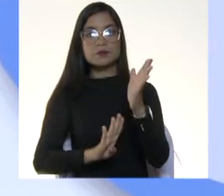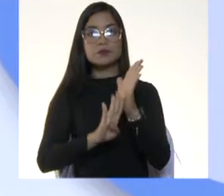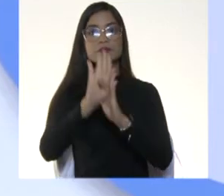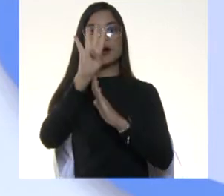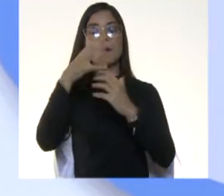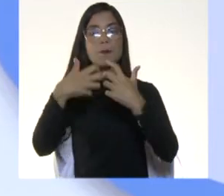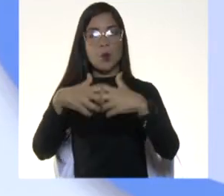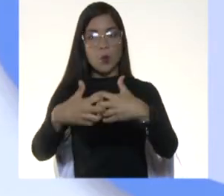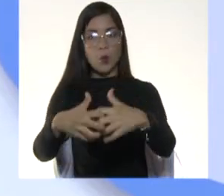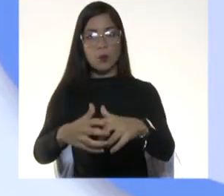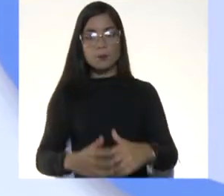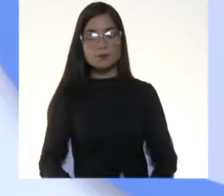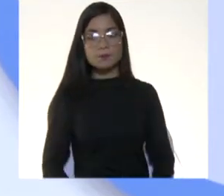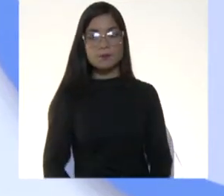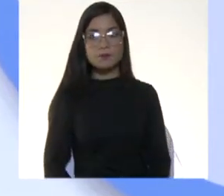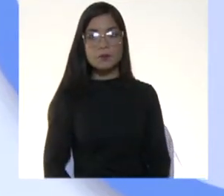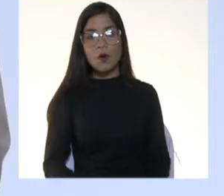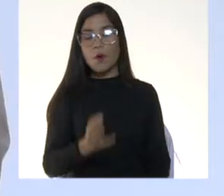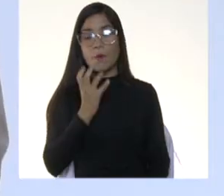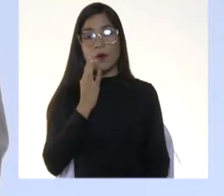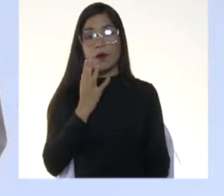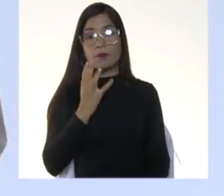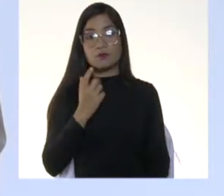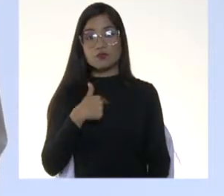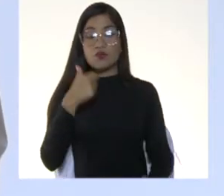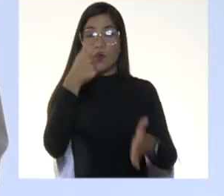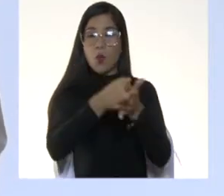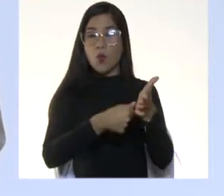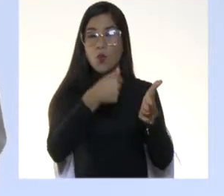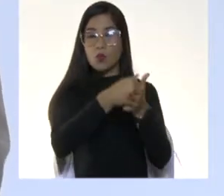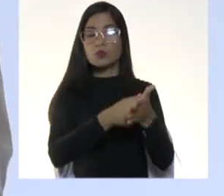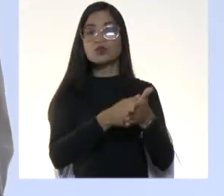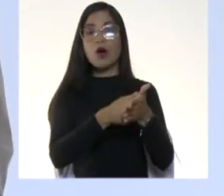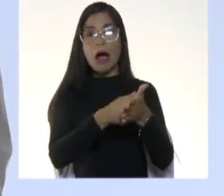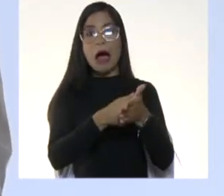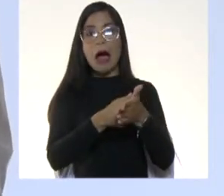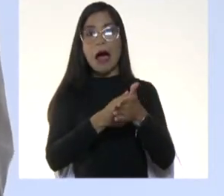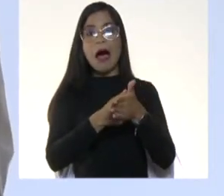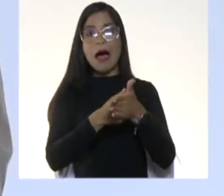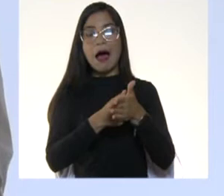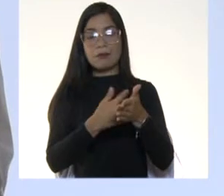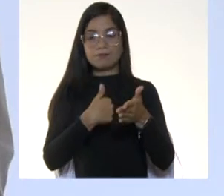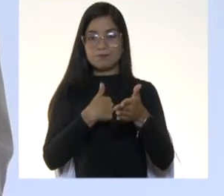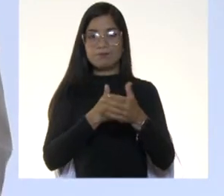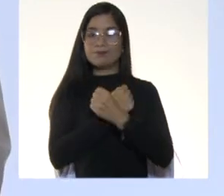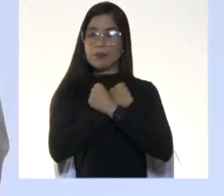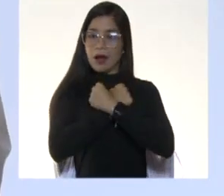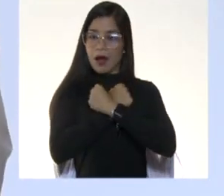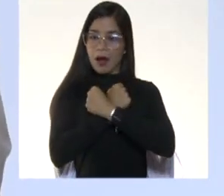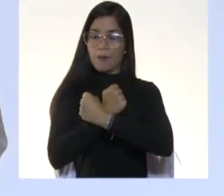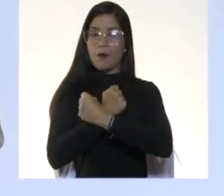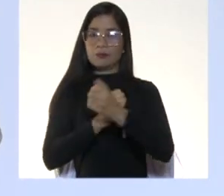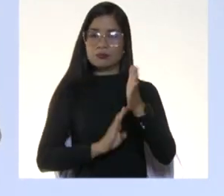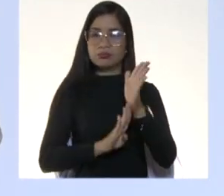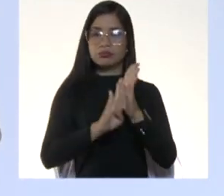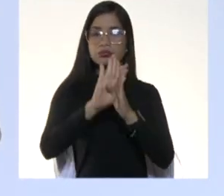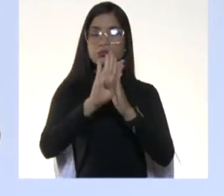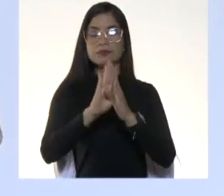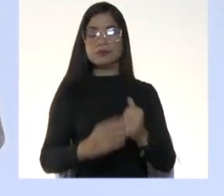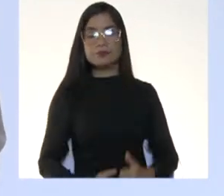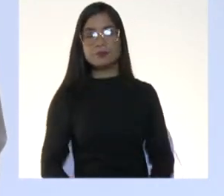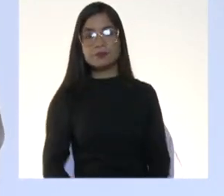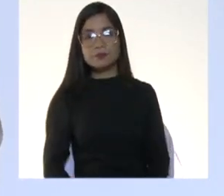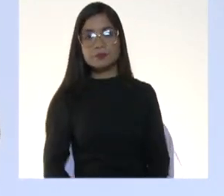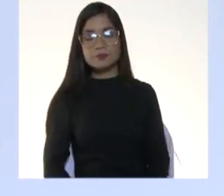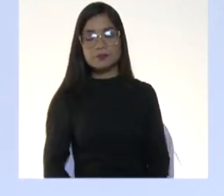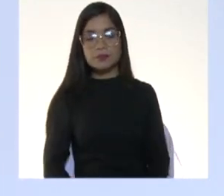yo combato desde el amor. Por eso es que cuando hablamos de los motores, yo podría hablar de motores significativos. Está el primer motor, el